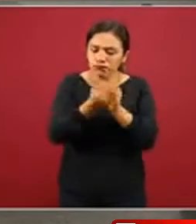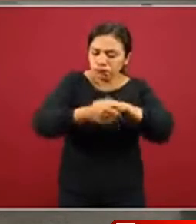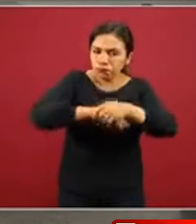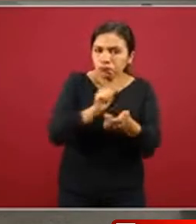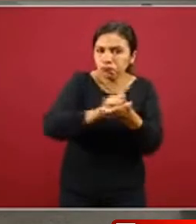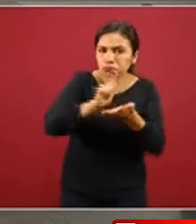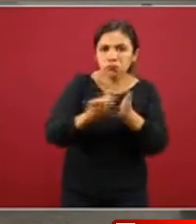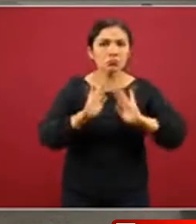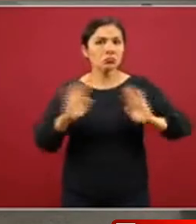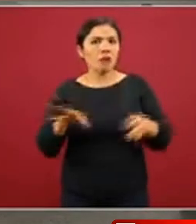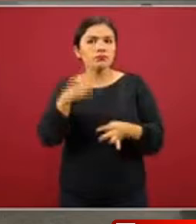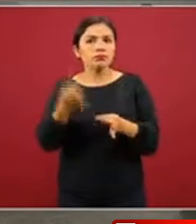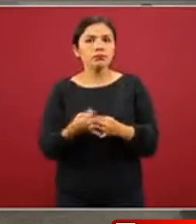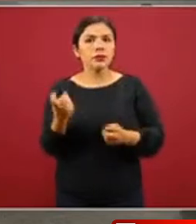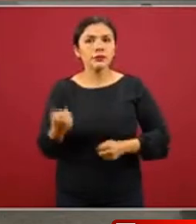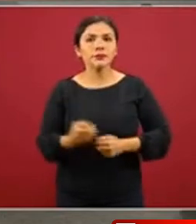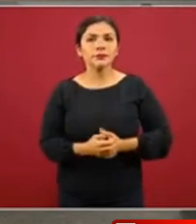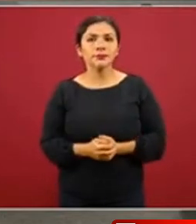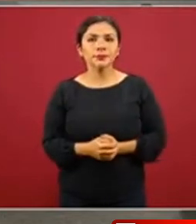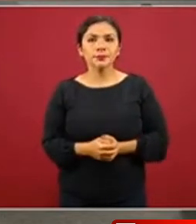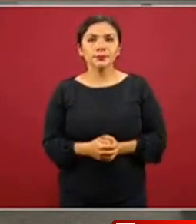demás, ¿no? Así es.